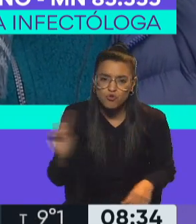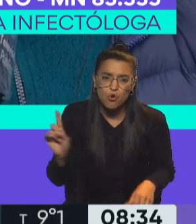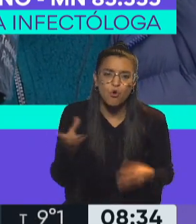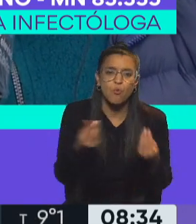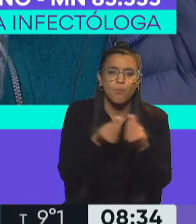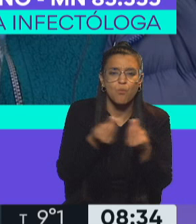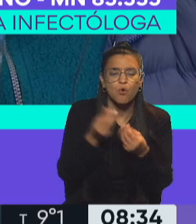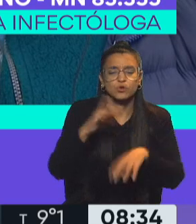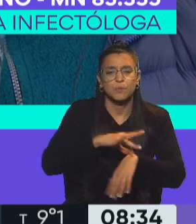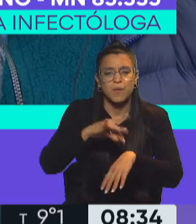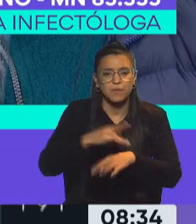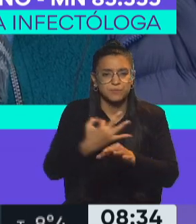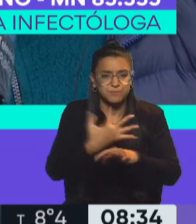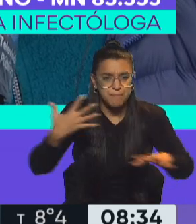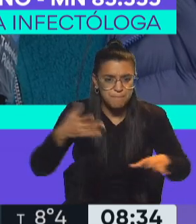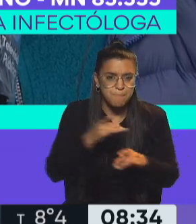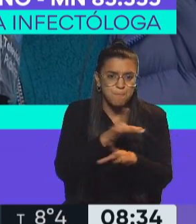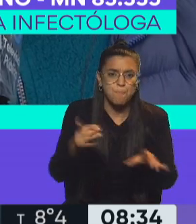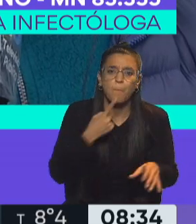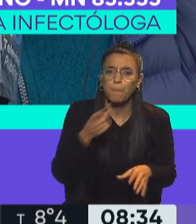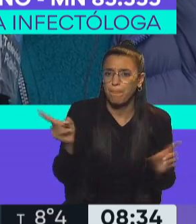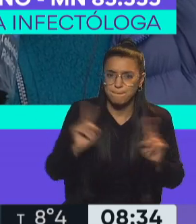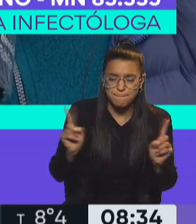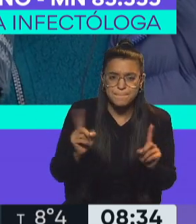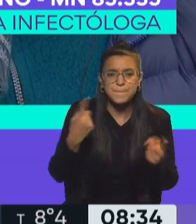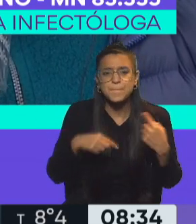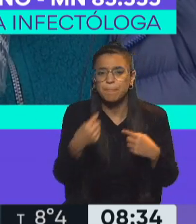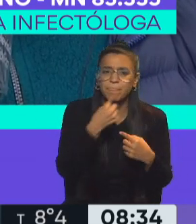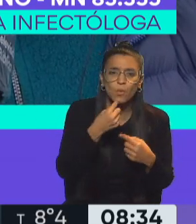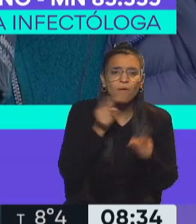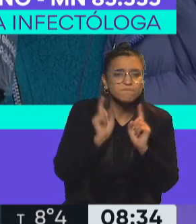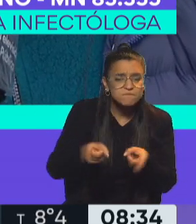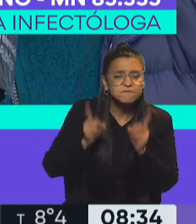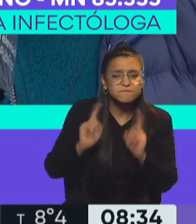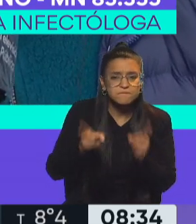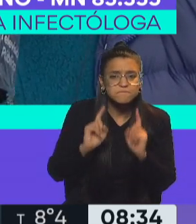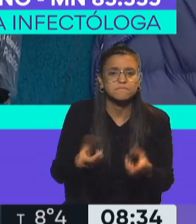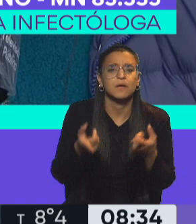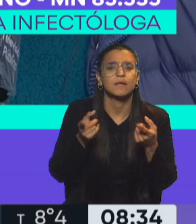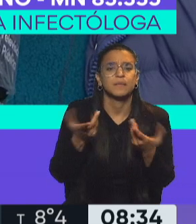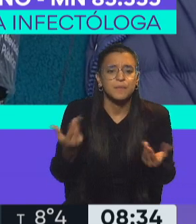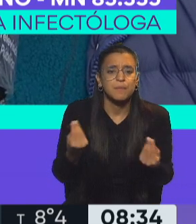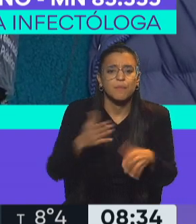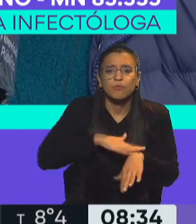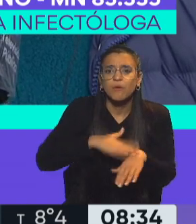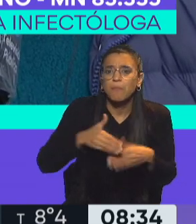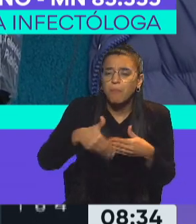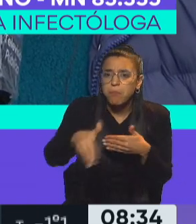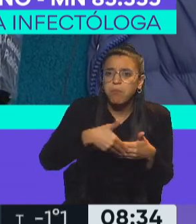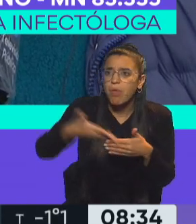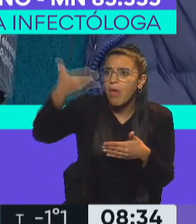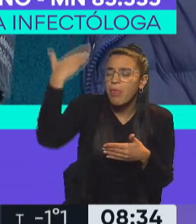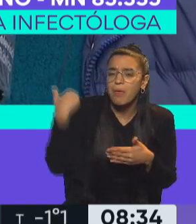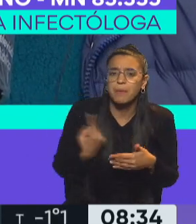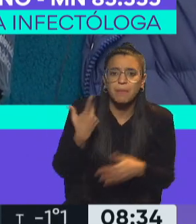Muchos de los infectólogos, de los inmunólogos dicen que no es así, pero la duda persiste ante justamente la cantidad de tiempo que ha pasado desde la aplicación de